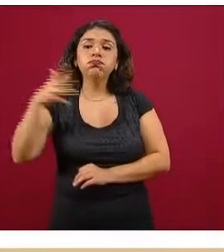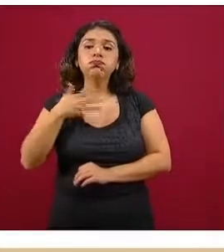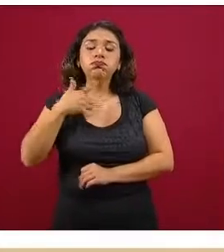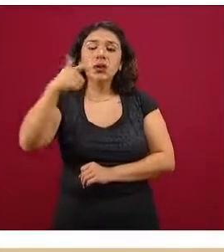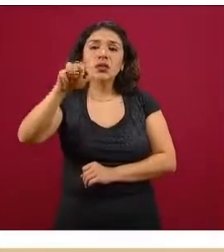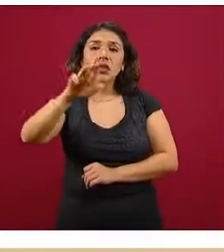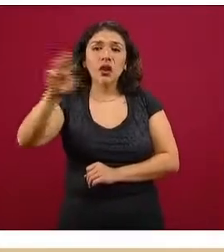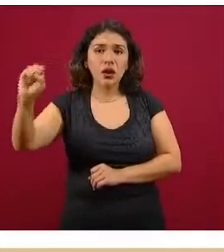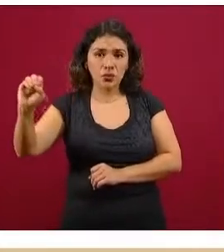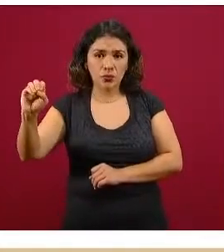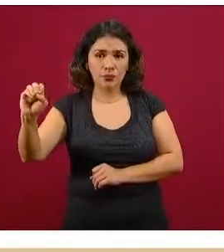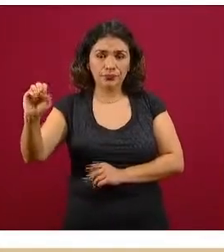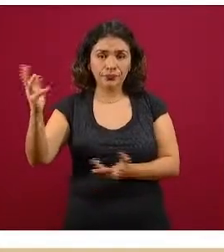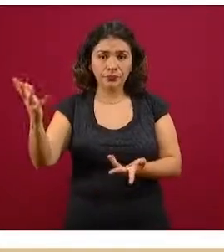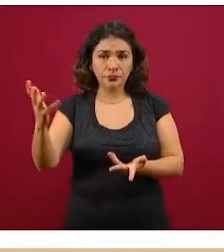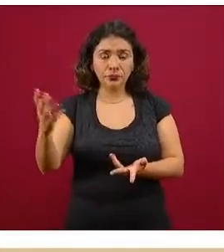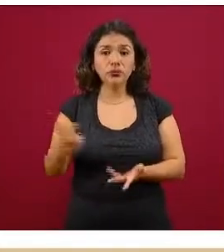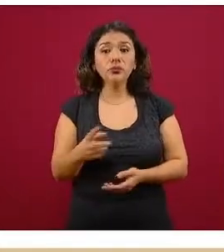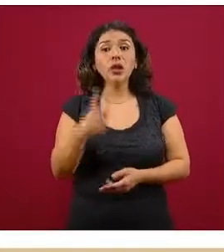Quintana Roo. Son